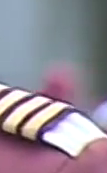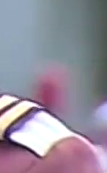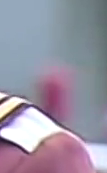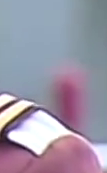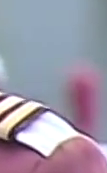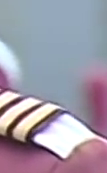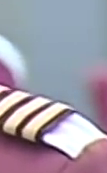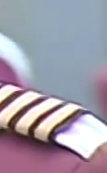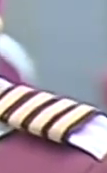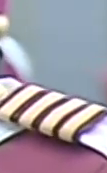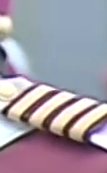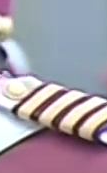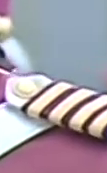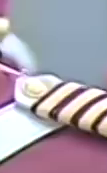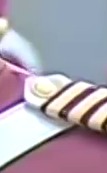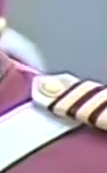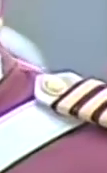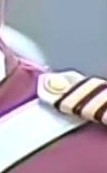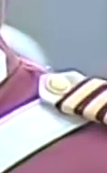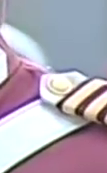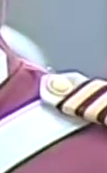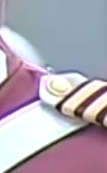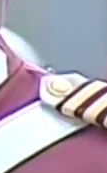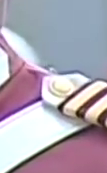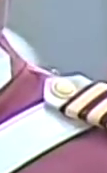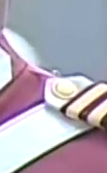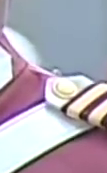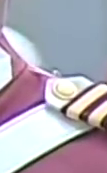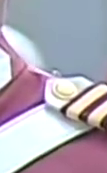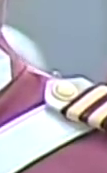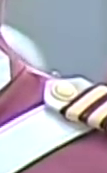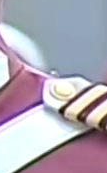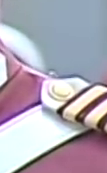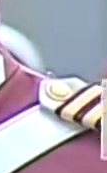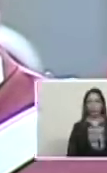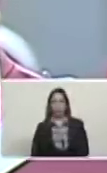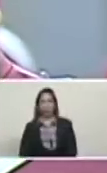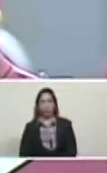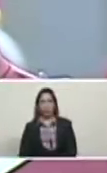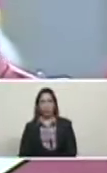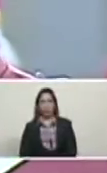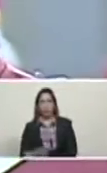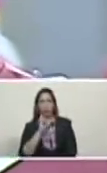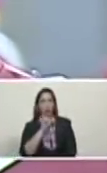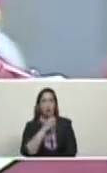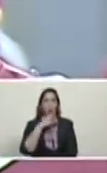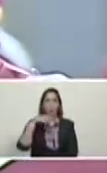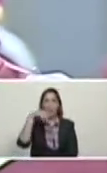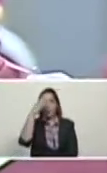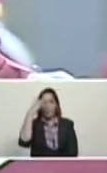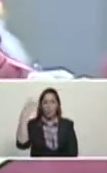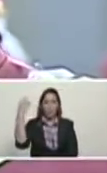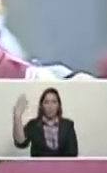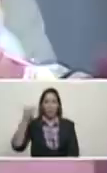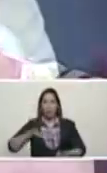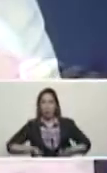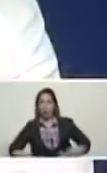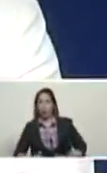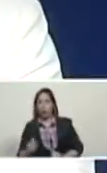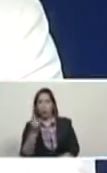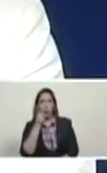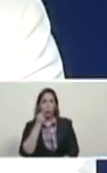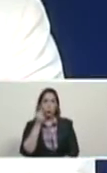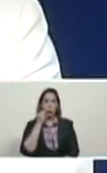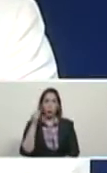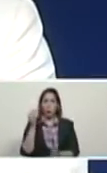¡Pir! En el nombre del Padre, y del Hijo, y del Espíritu Santo. Amén. Señor Dios,